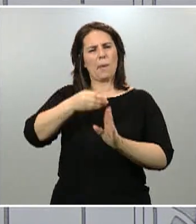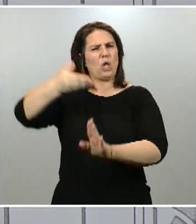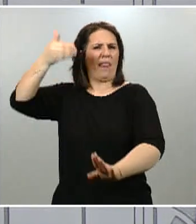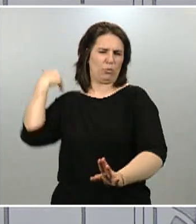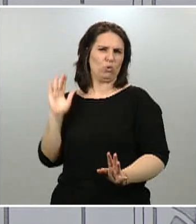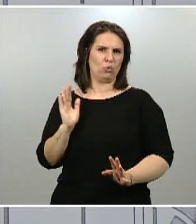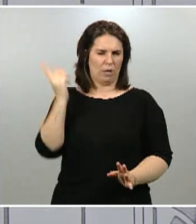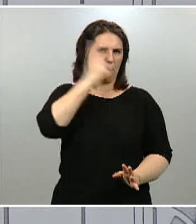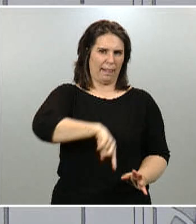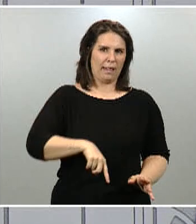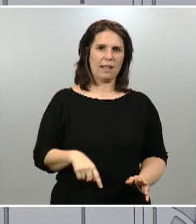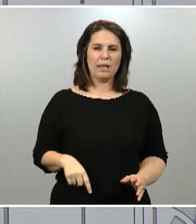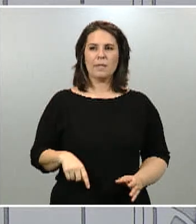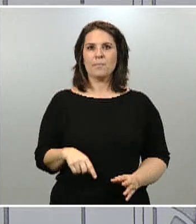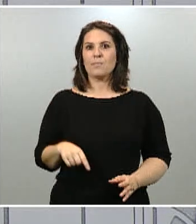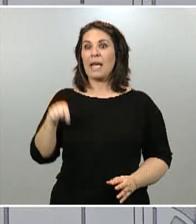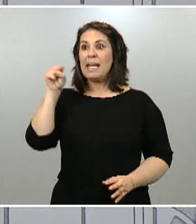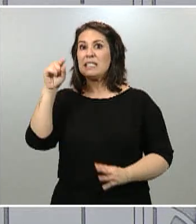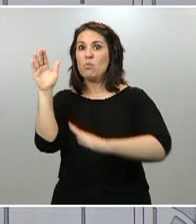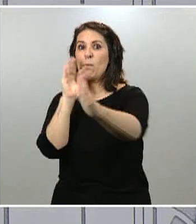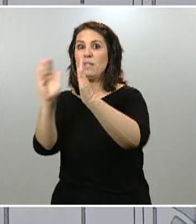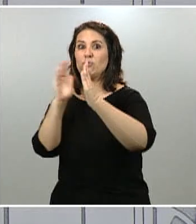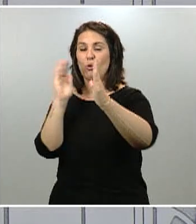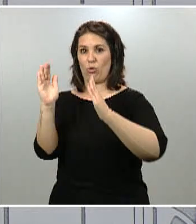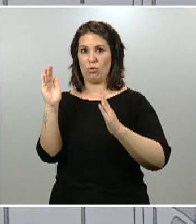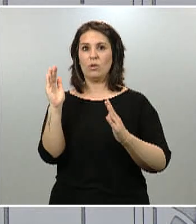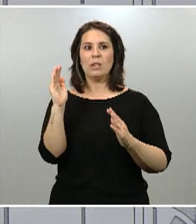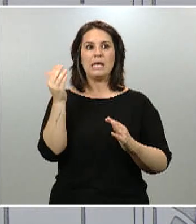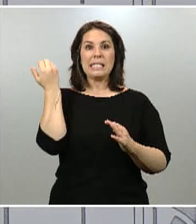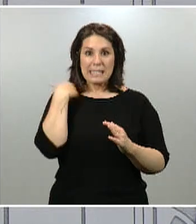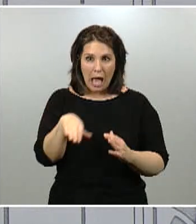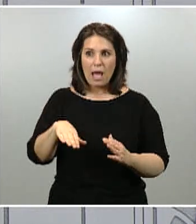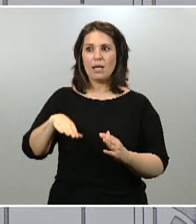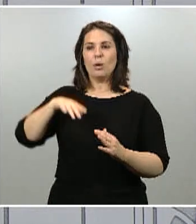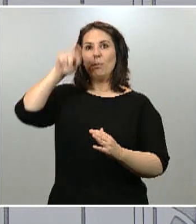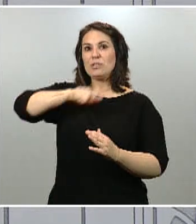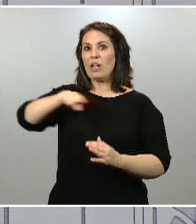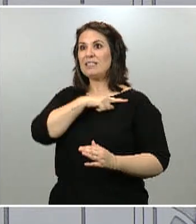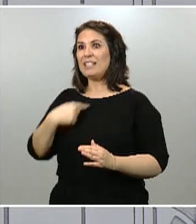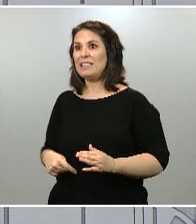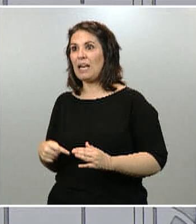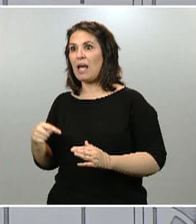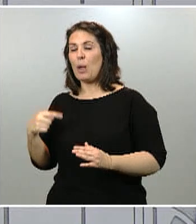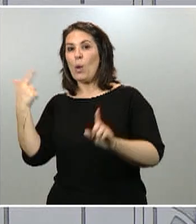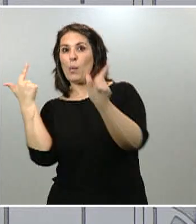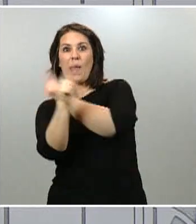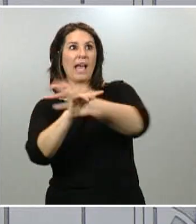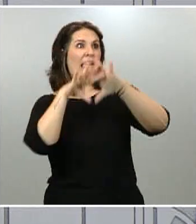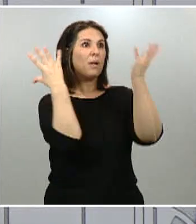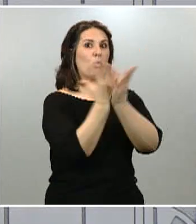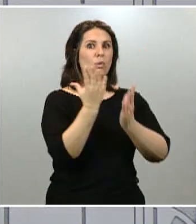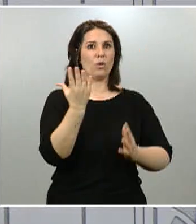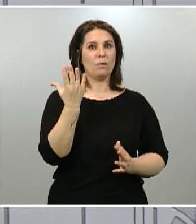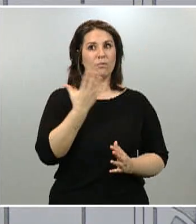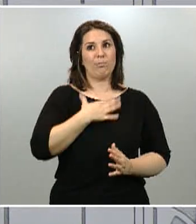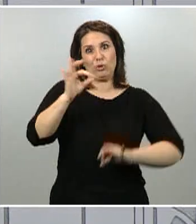probabilidad de que ya en ese momento hubiera habido movilidad de personas desde China al resto del mundo existía. En